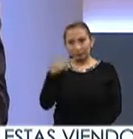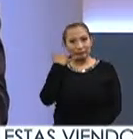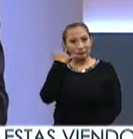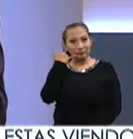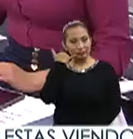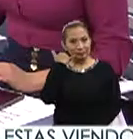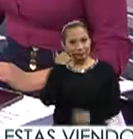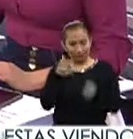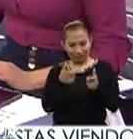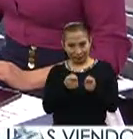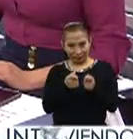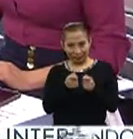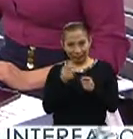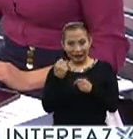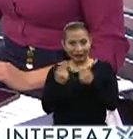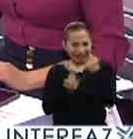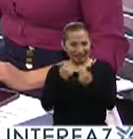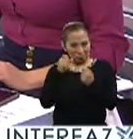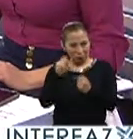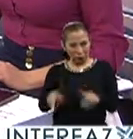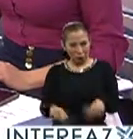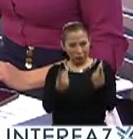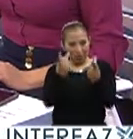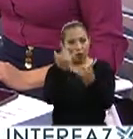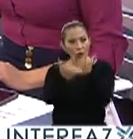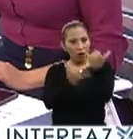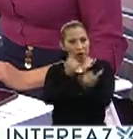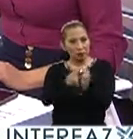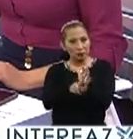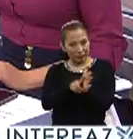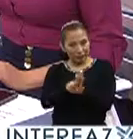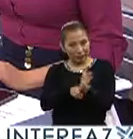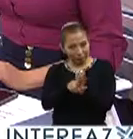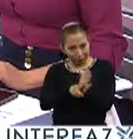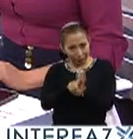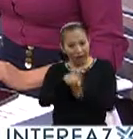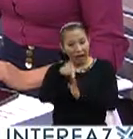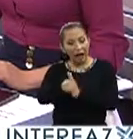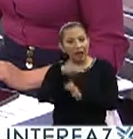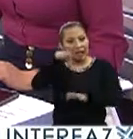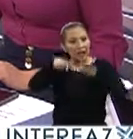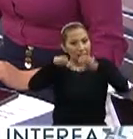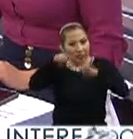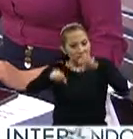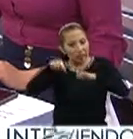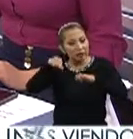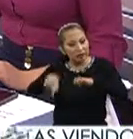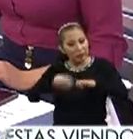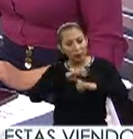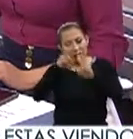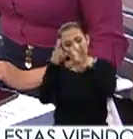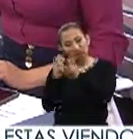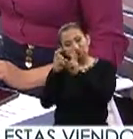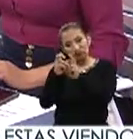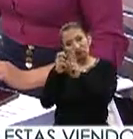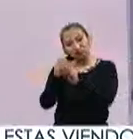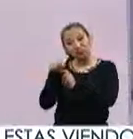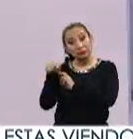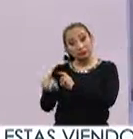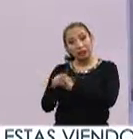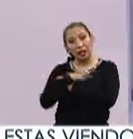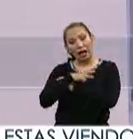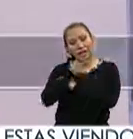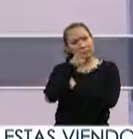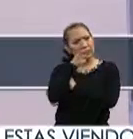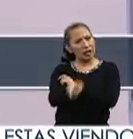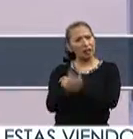teléfonos inteligentes de las tiendas de aplicaciones hay videojuegos de ciertas edades que se pueden bajar y de hecho ahí